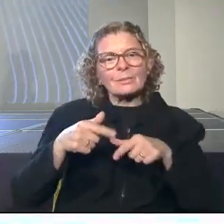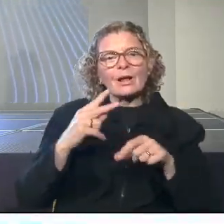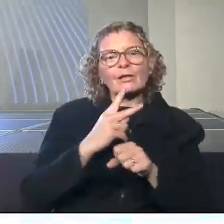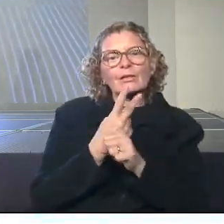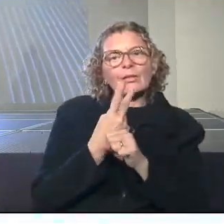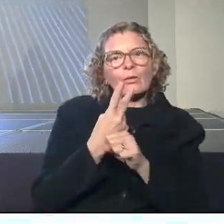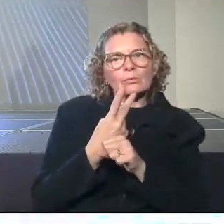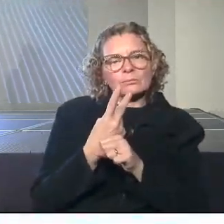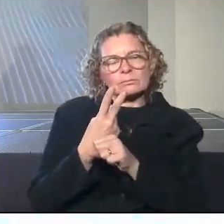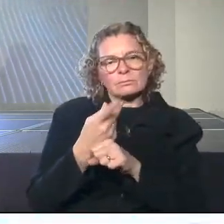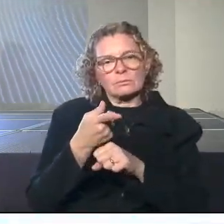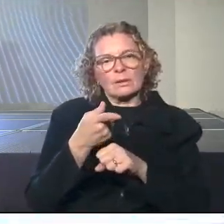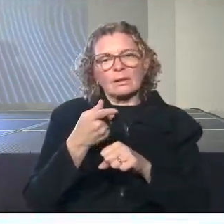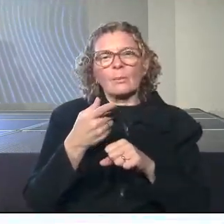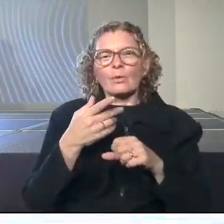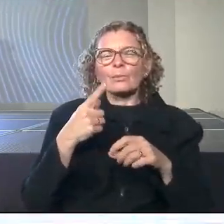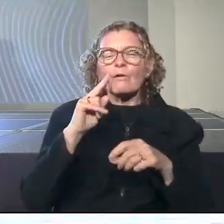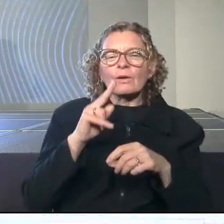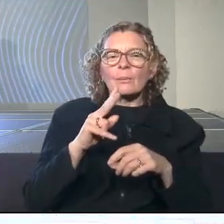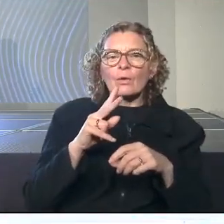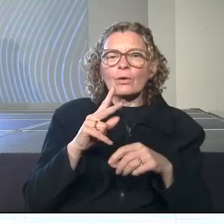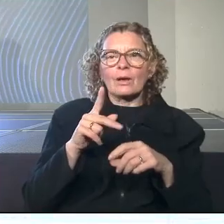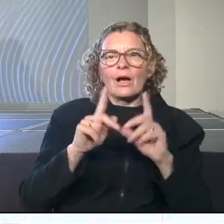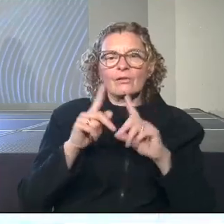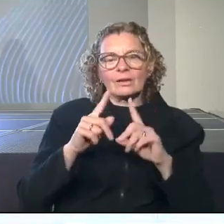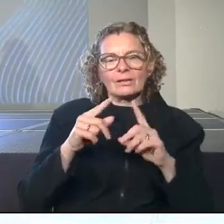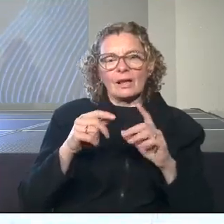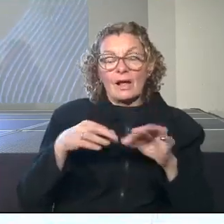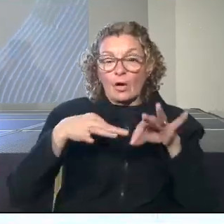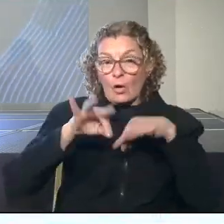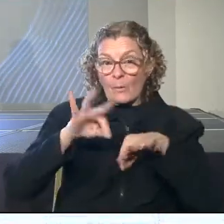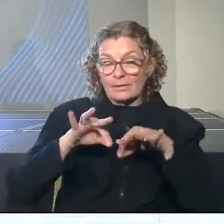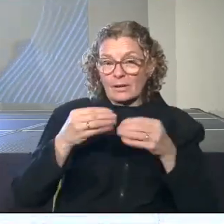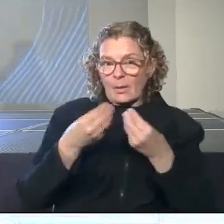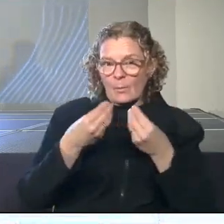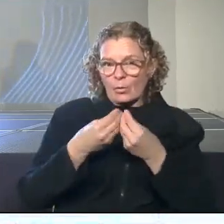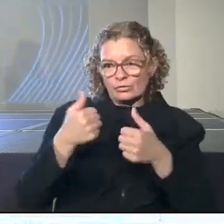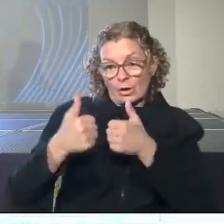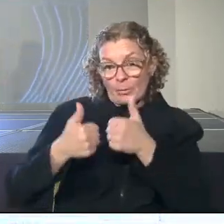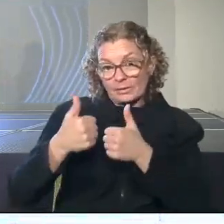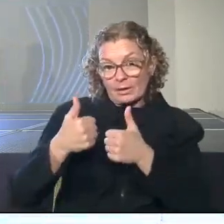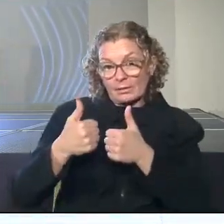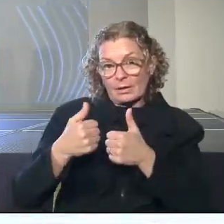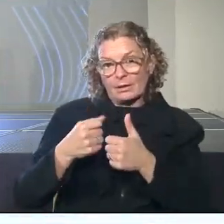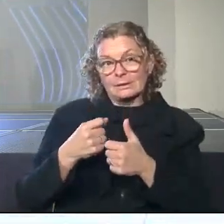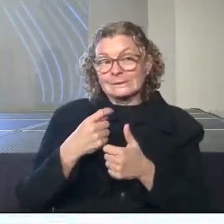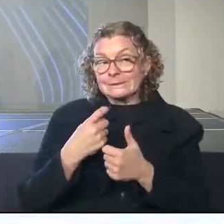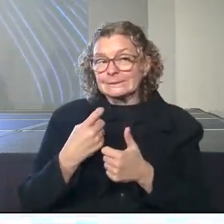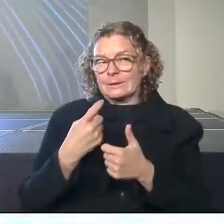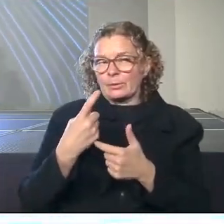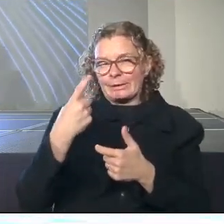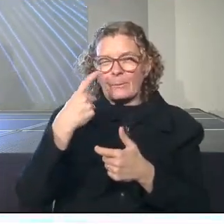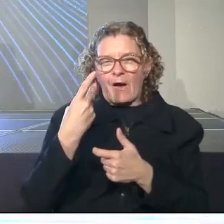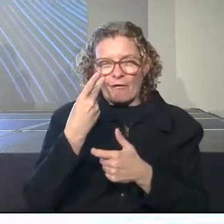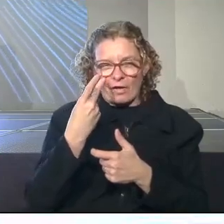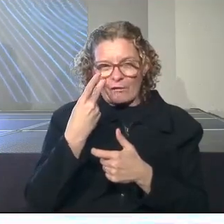segundo lugar, decíamos que cuando estamos en momentos del calendario comercial donde hay mucha competencia y tenemos que ser muy agresivos,